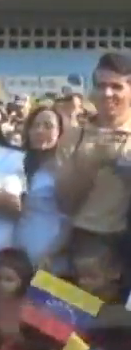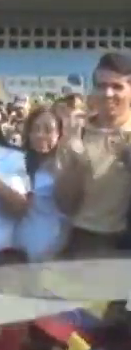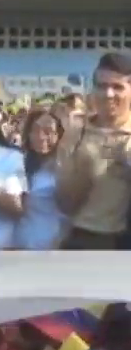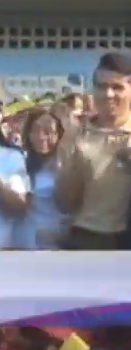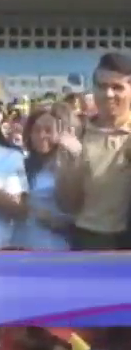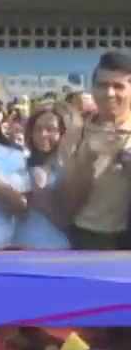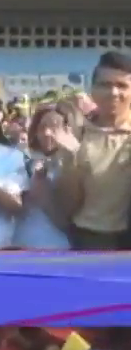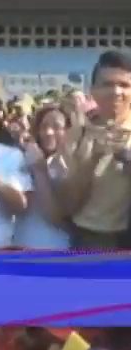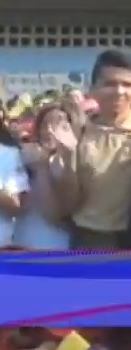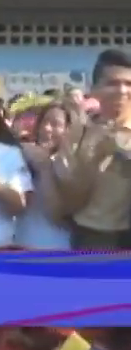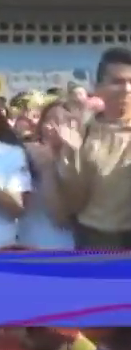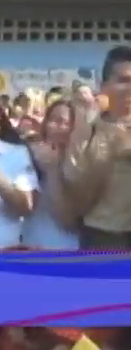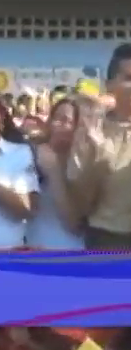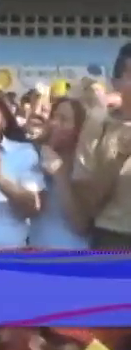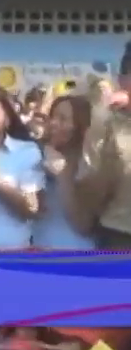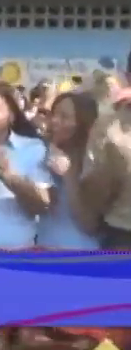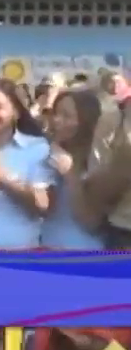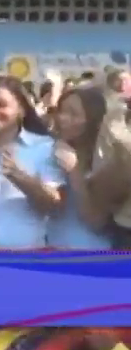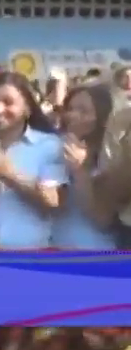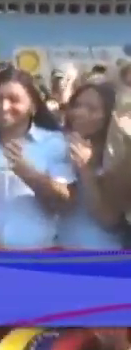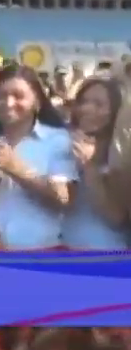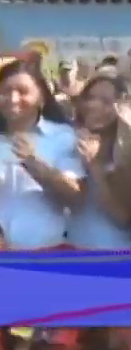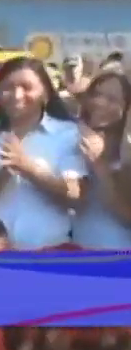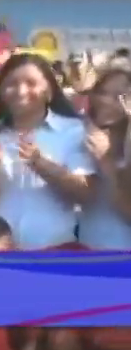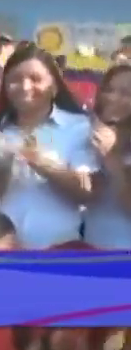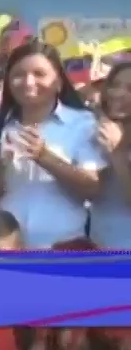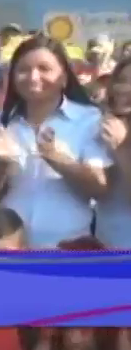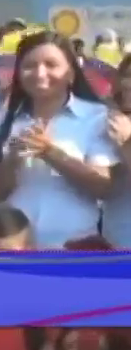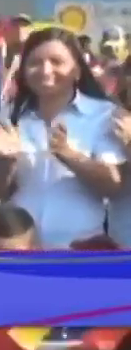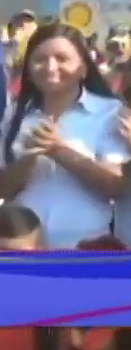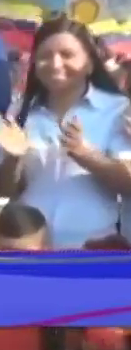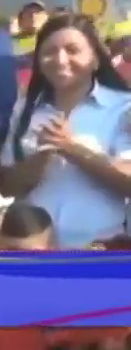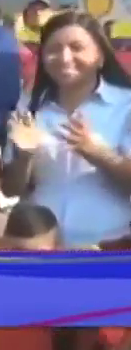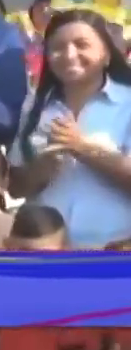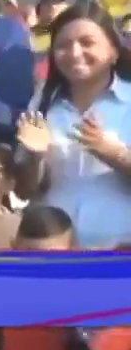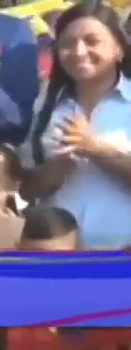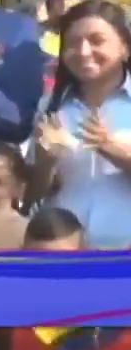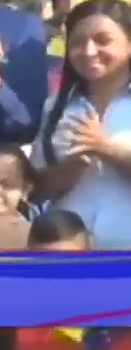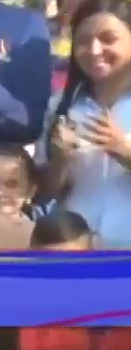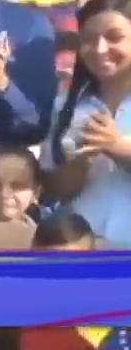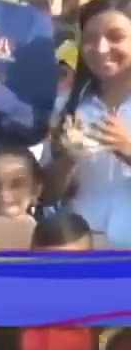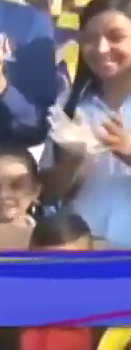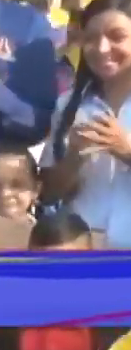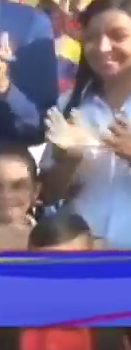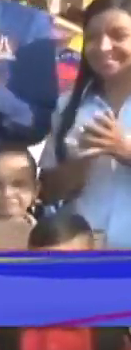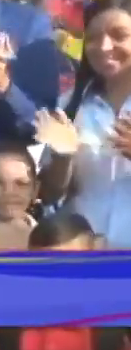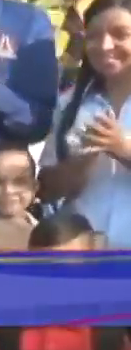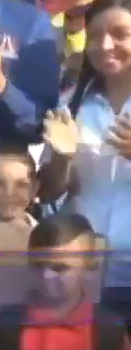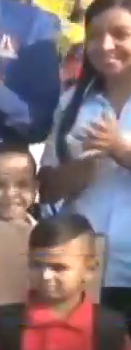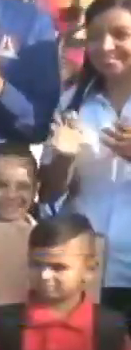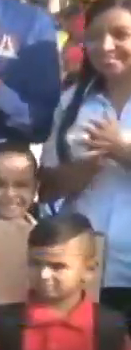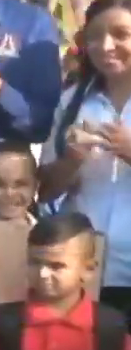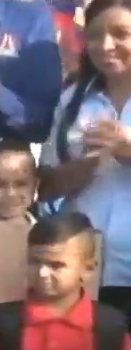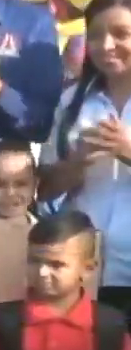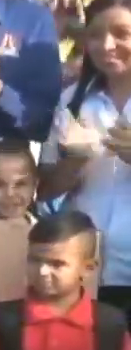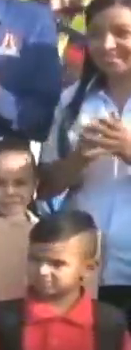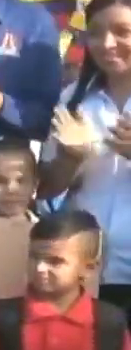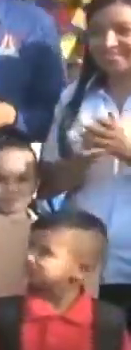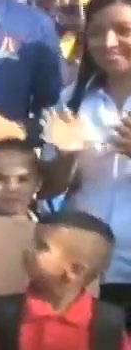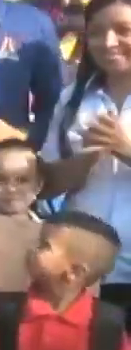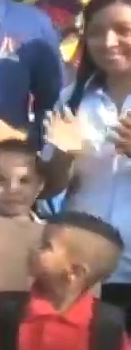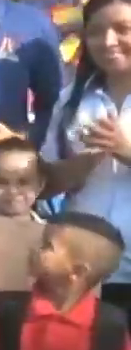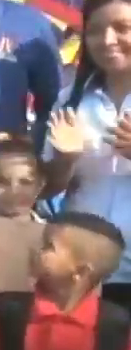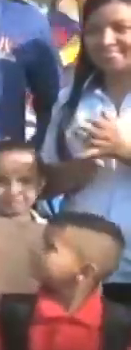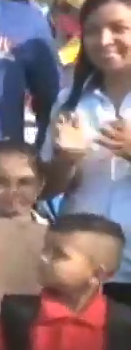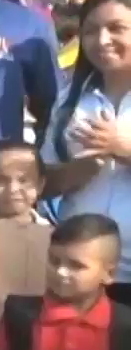Aquí estamos en la escuela bolivariana El Carmen, en la parroquia Unión del